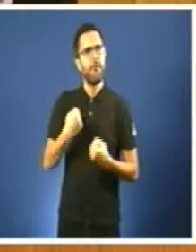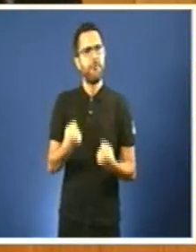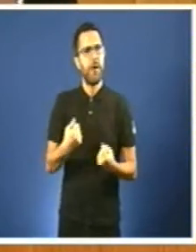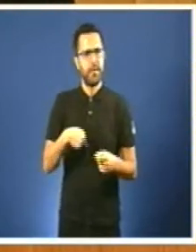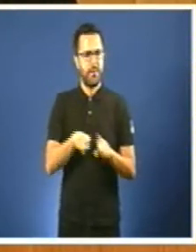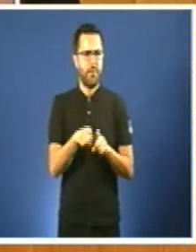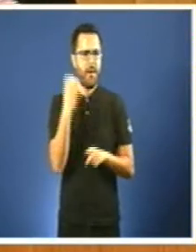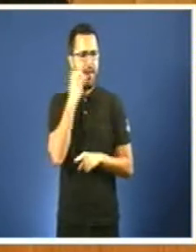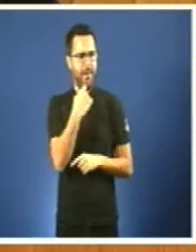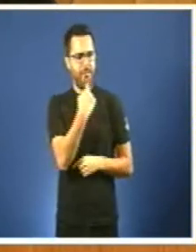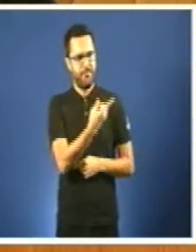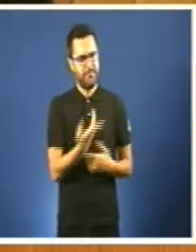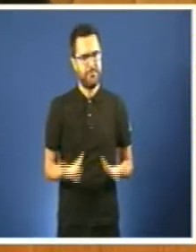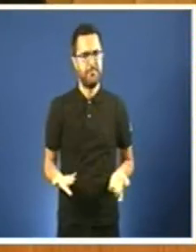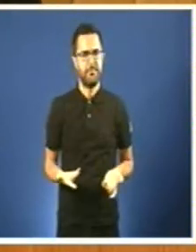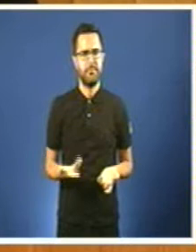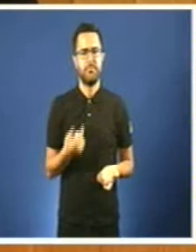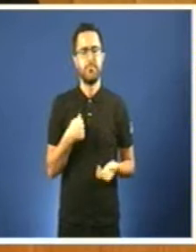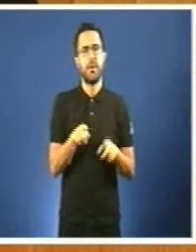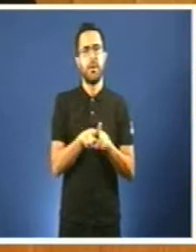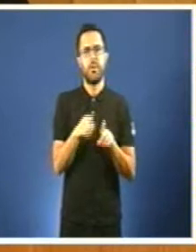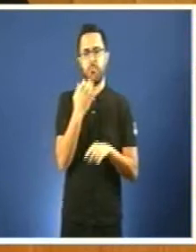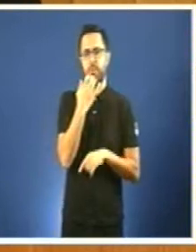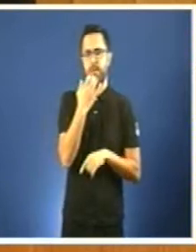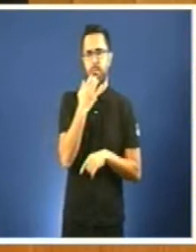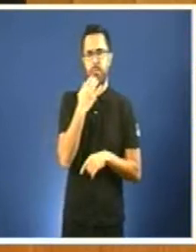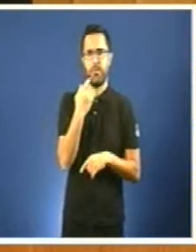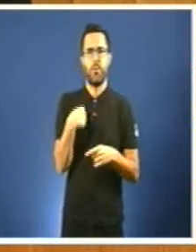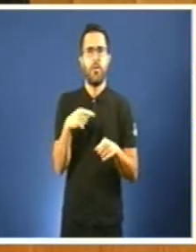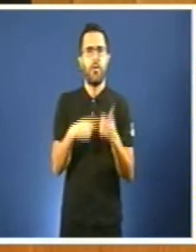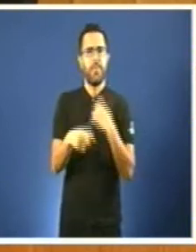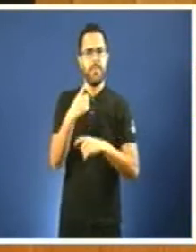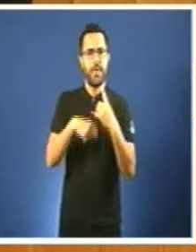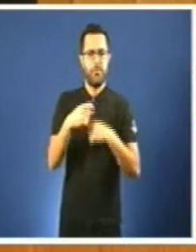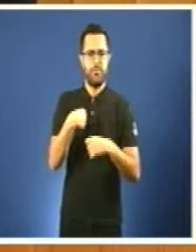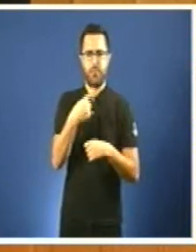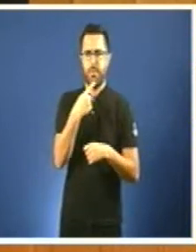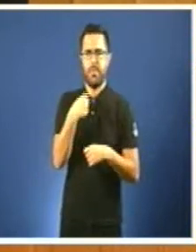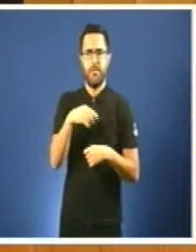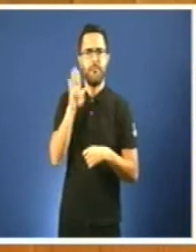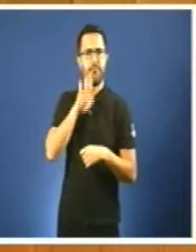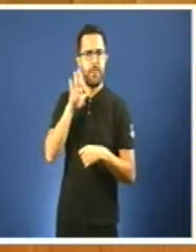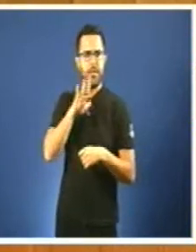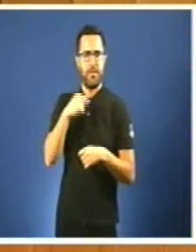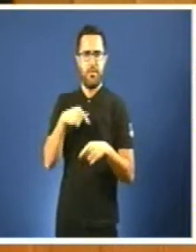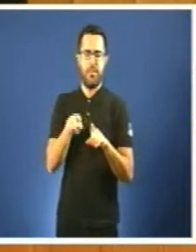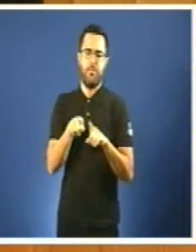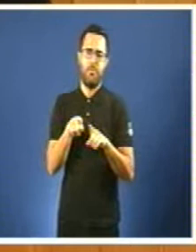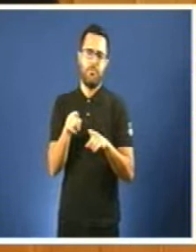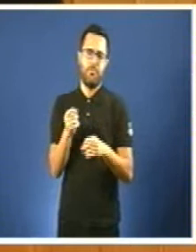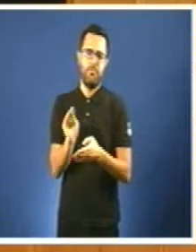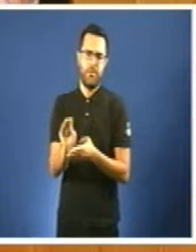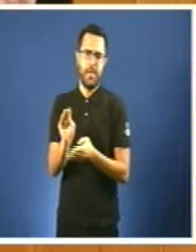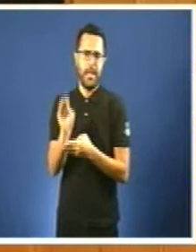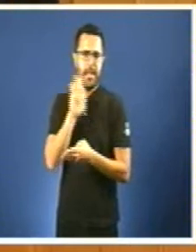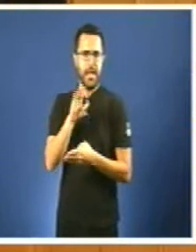financiación ilegal que salpican o PP. Todos os dados indican que o Partido Popular de Galiza é unha peza central.